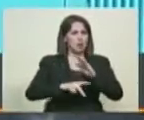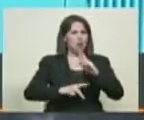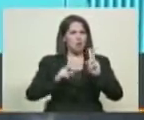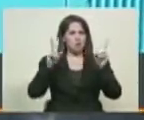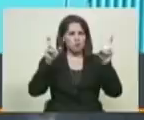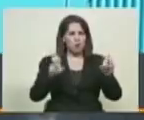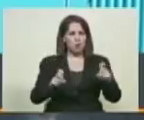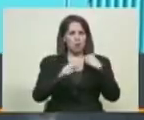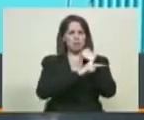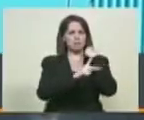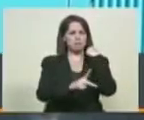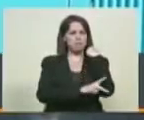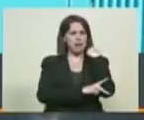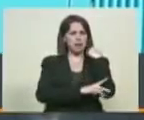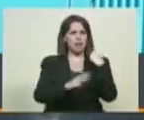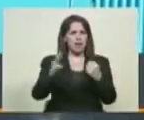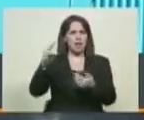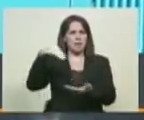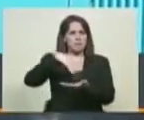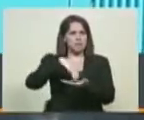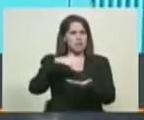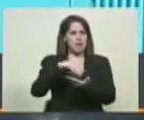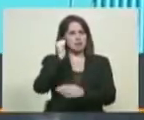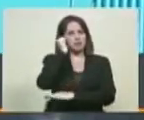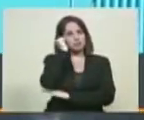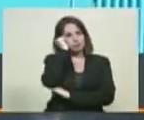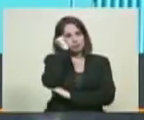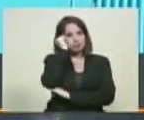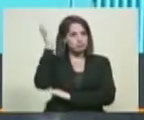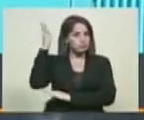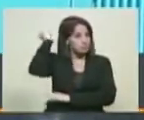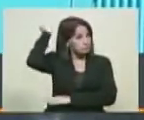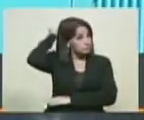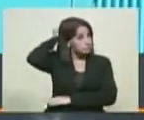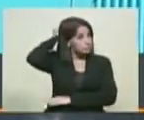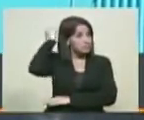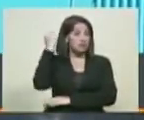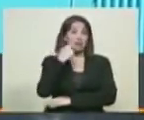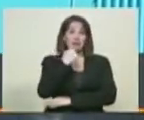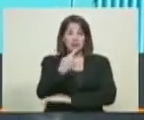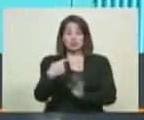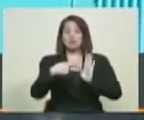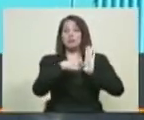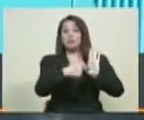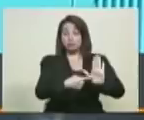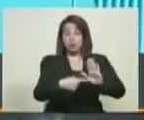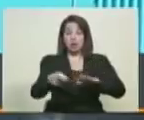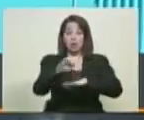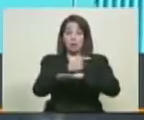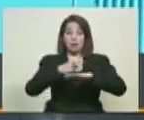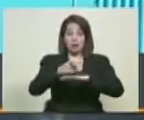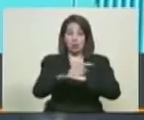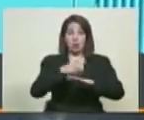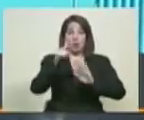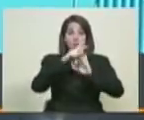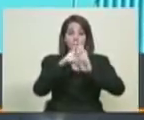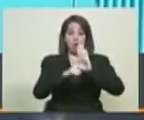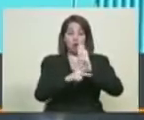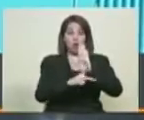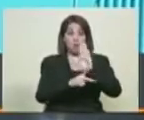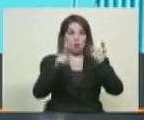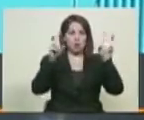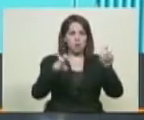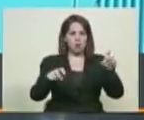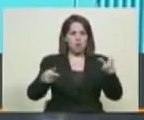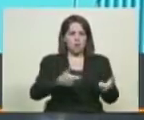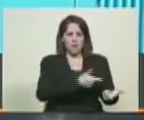Parque Generalísimo Francisco de Miranda. Aquí me presenta el gobernador Héctor Rodríguez. Los programas, el nuevo sistema de riego, el